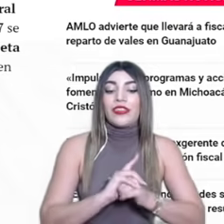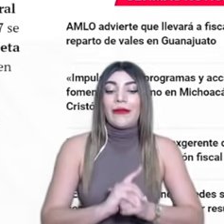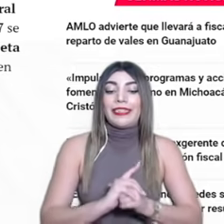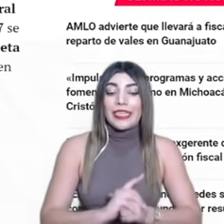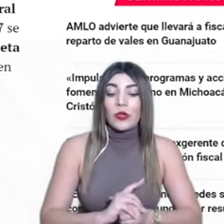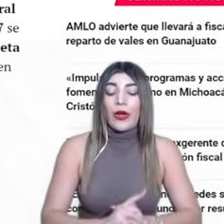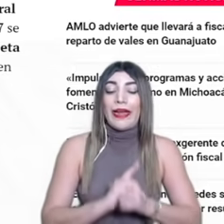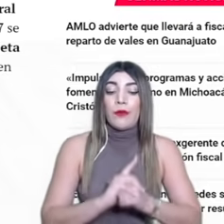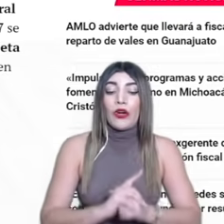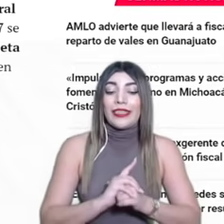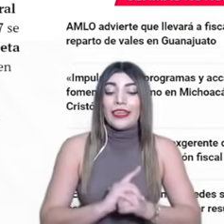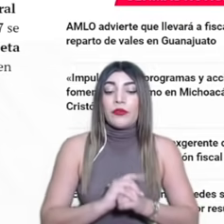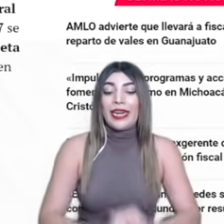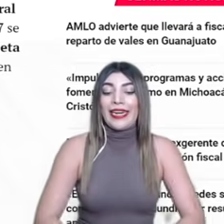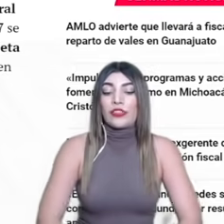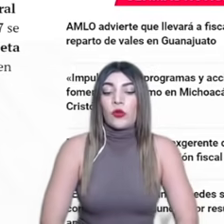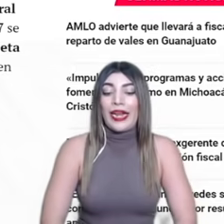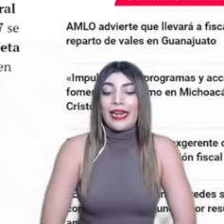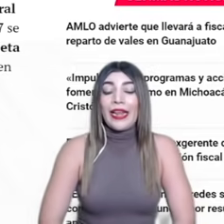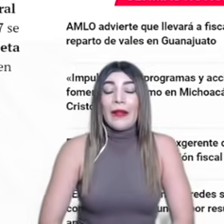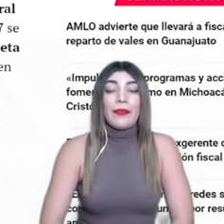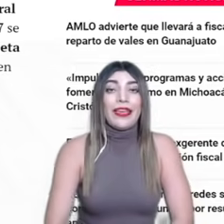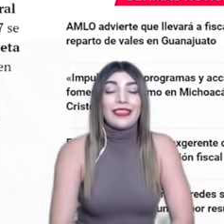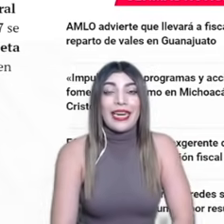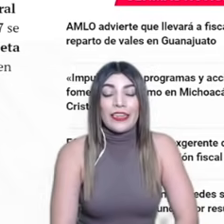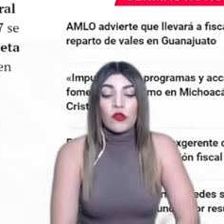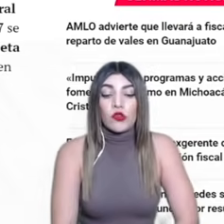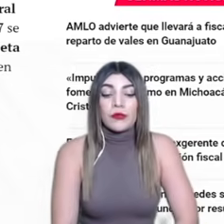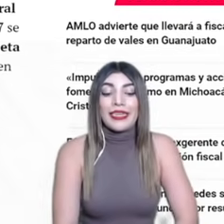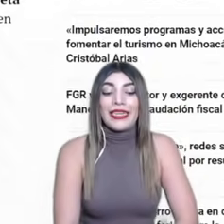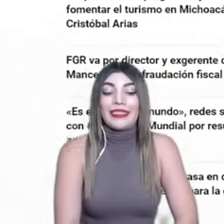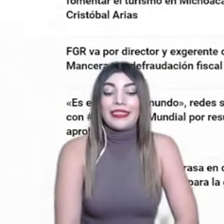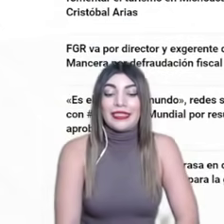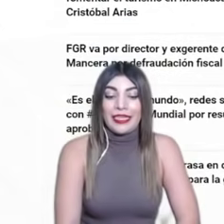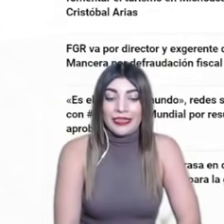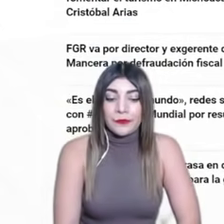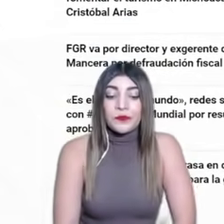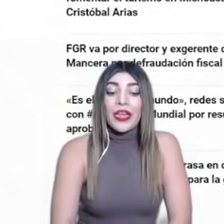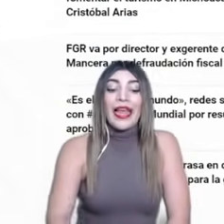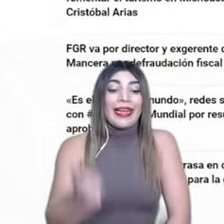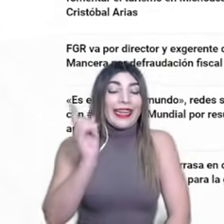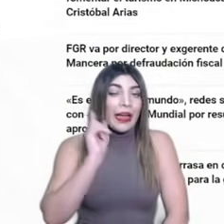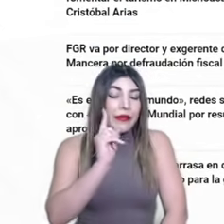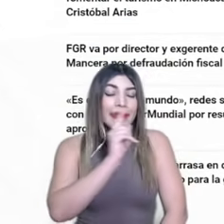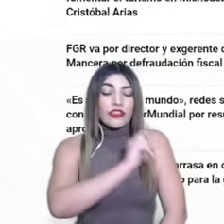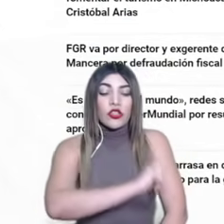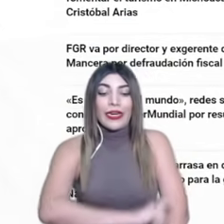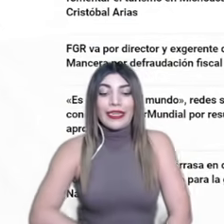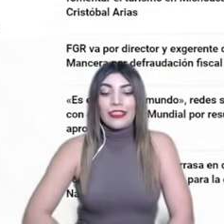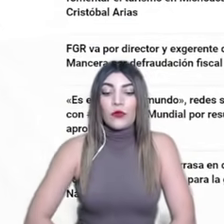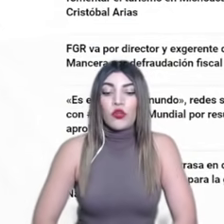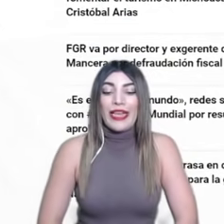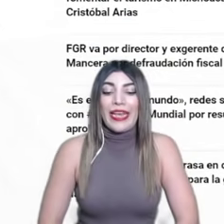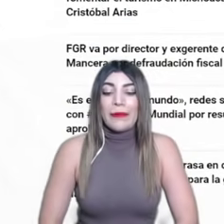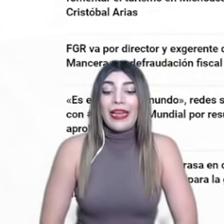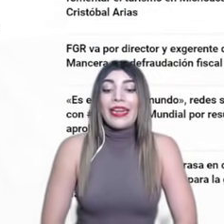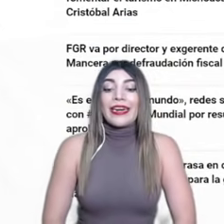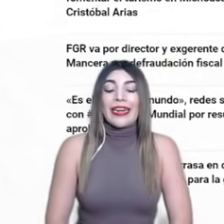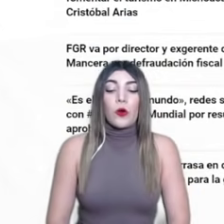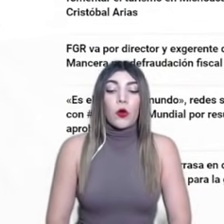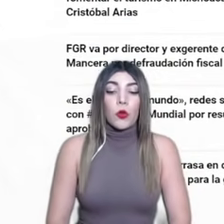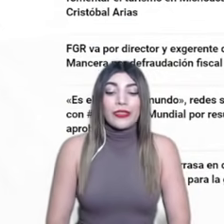con lo establecido por el Tribunal Electoral desde el año 2017. Cabe mencionar que Ciro